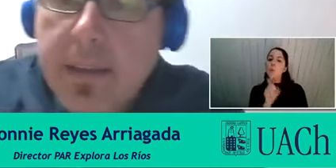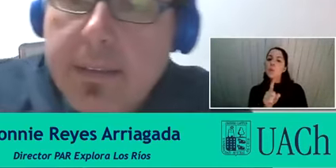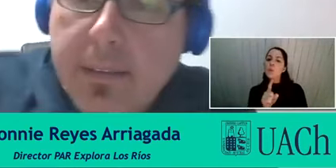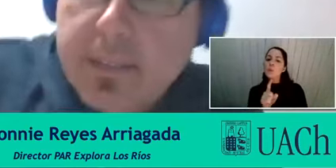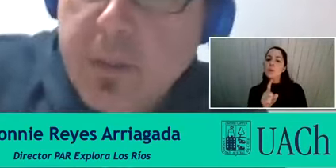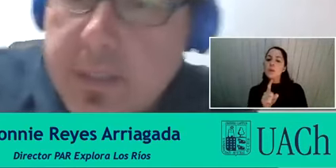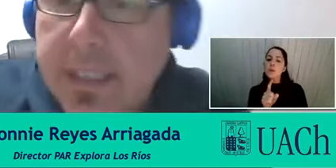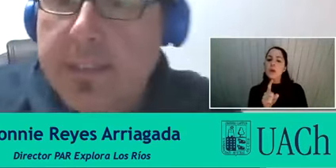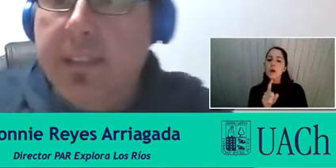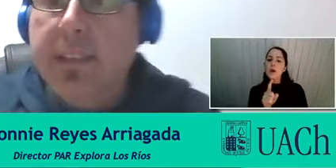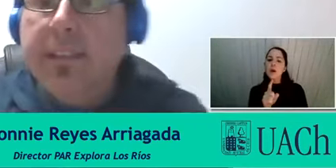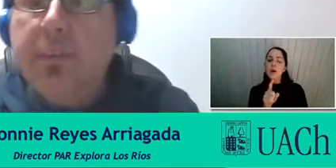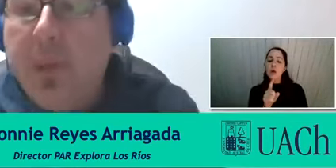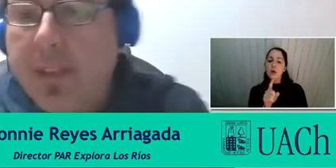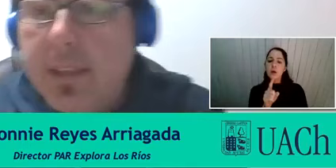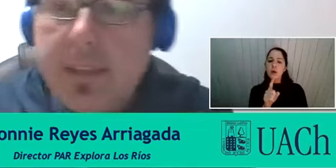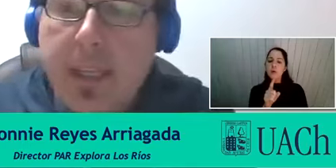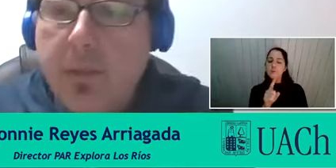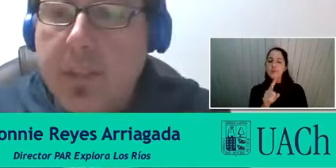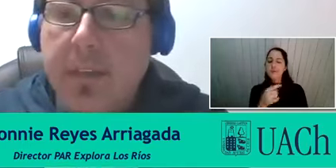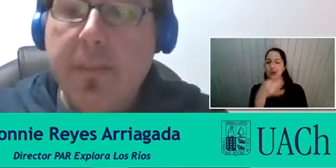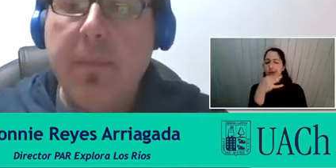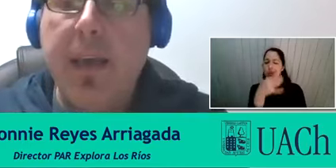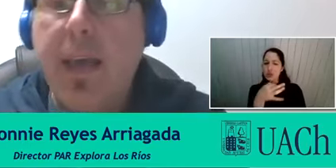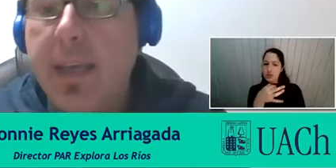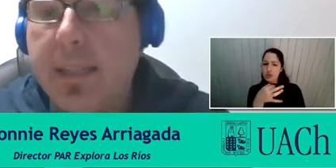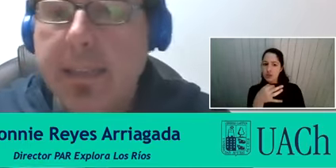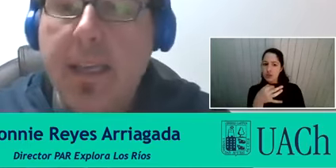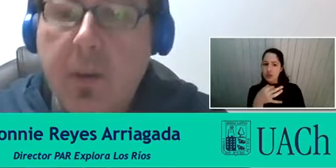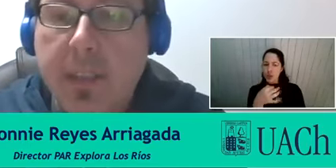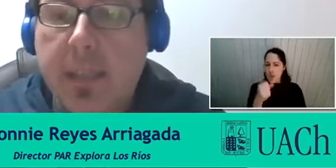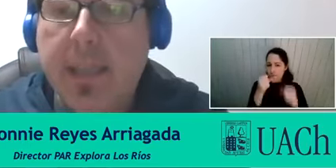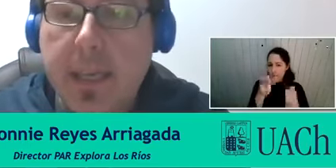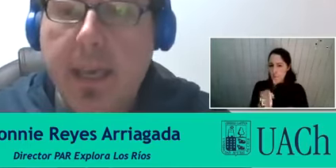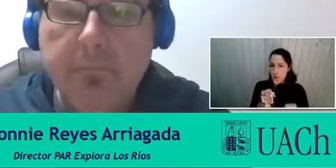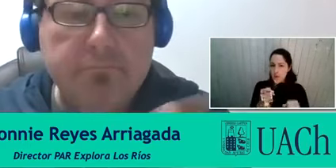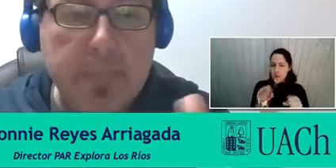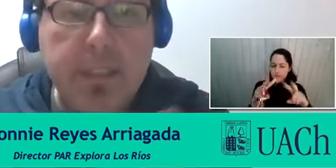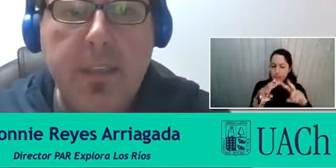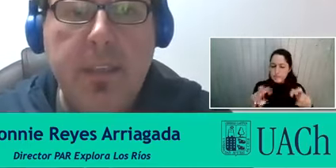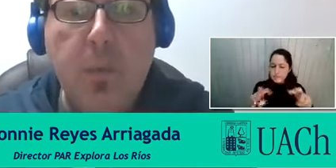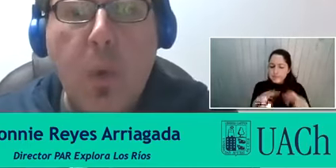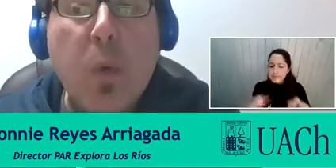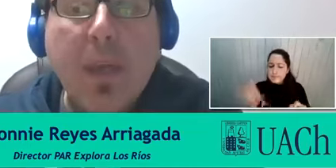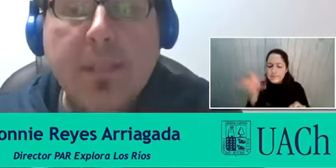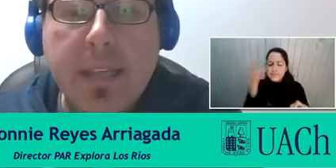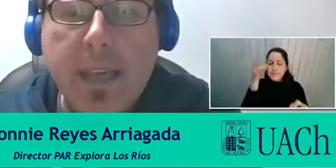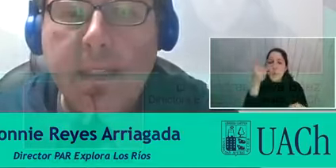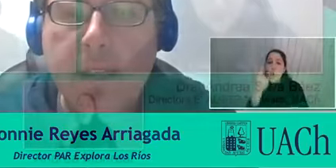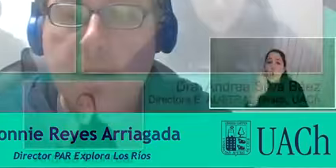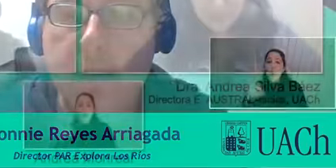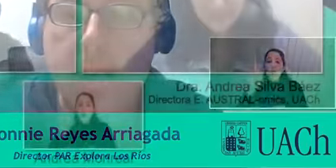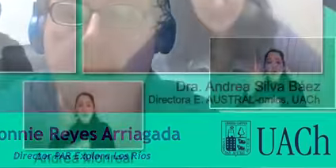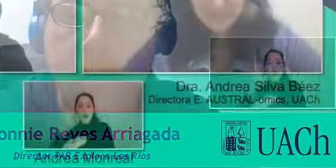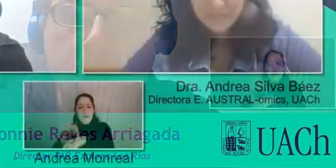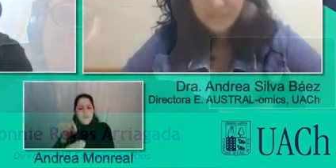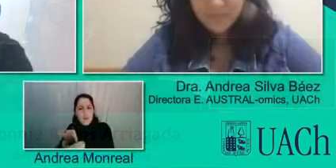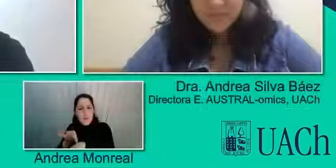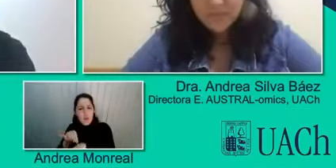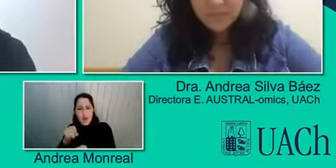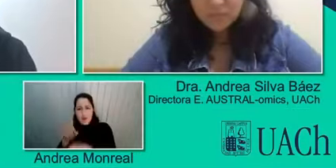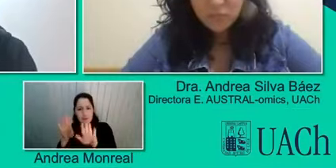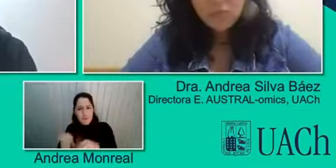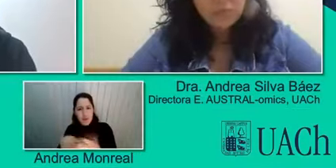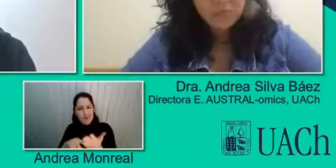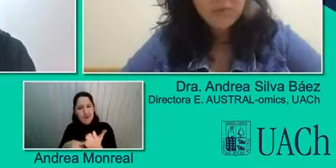que establece lo siguiente. ¿Se pueden detectar otras enfermedades, Andrea, con esta técnica? ¿Y cuáles serían estas otras